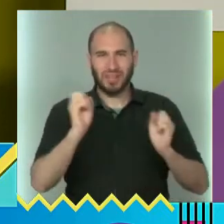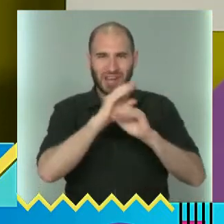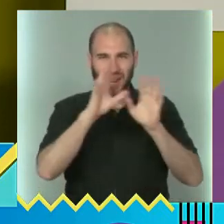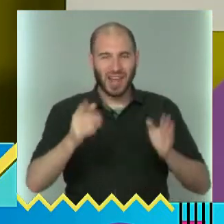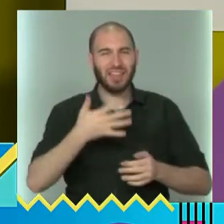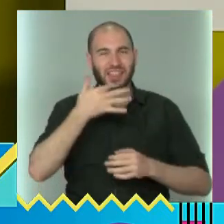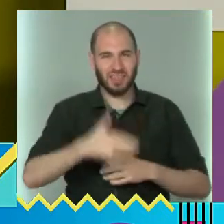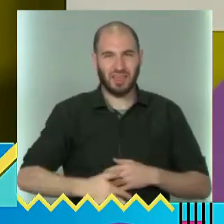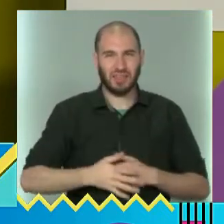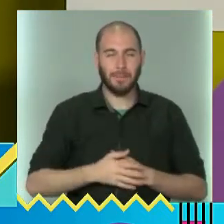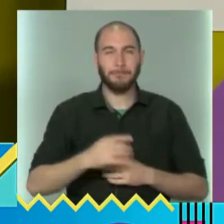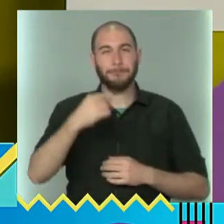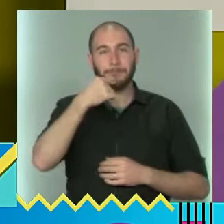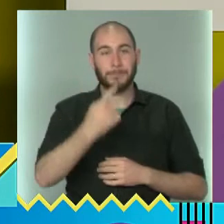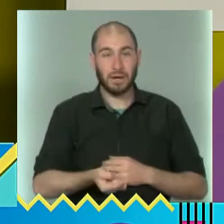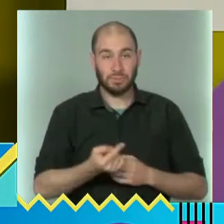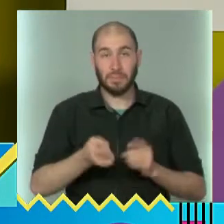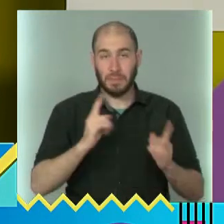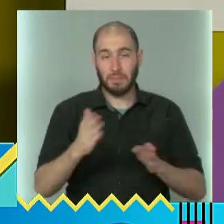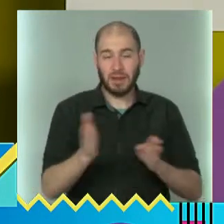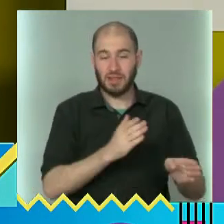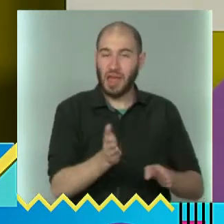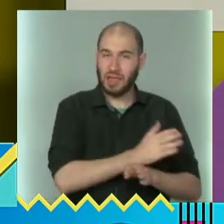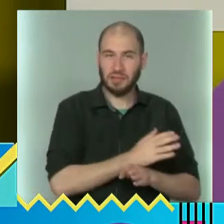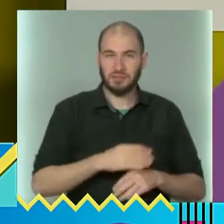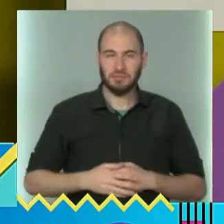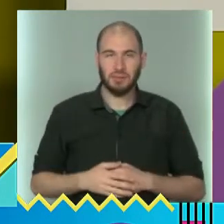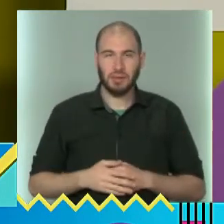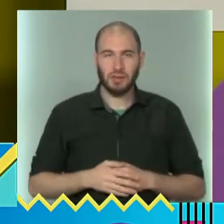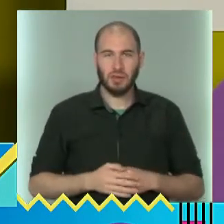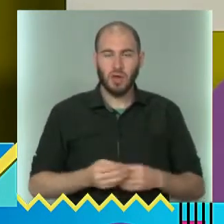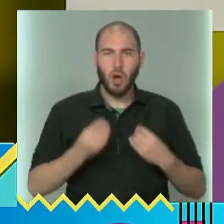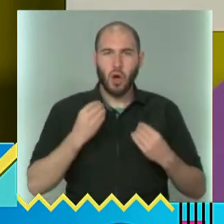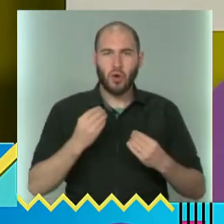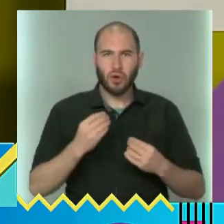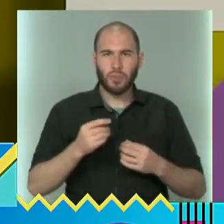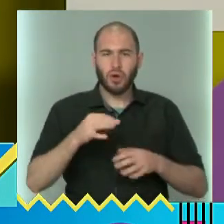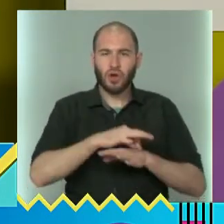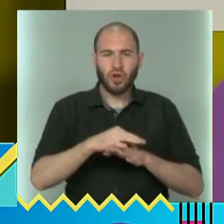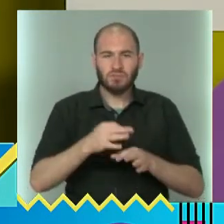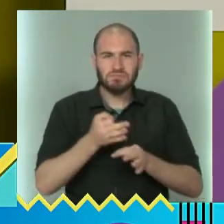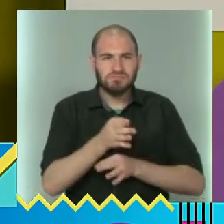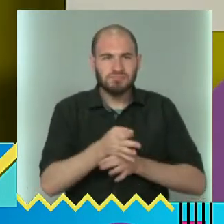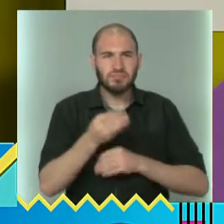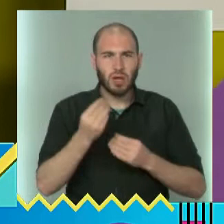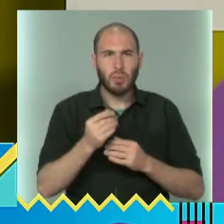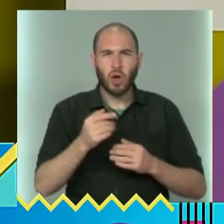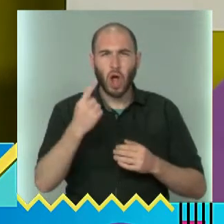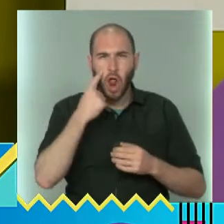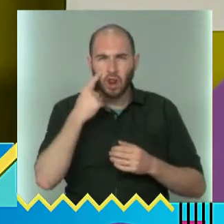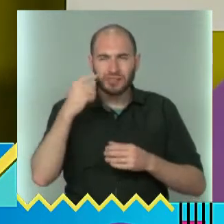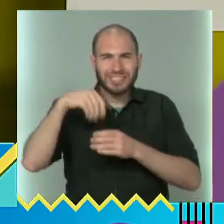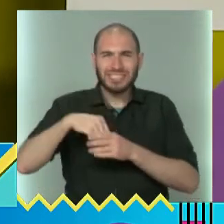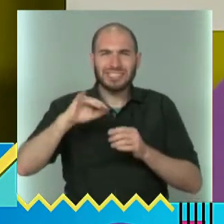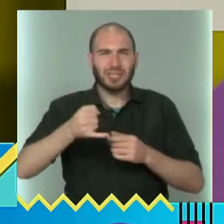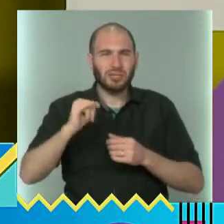a entenderlas, la pregunta, quizás retomando el bloque anterior, es, bueno, ¿cómo se forma un coach? ¿Cuáles son los conocimientos